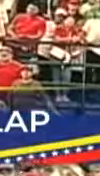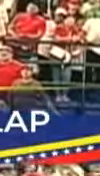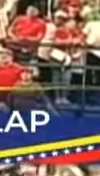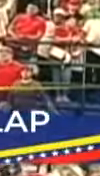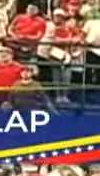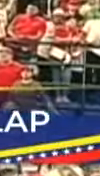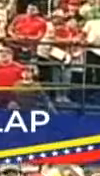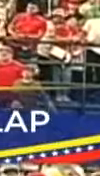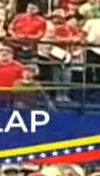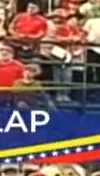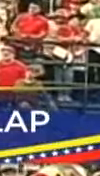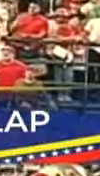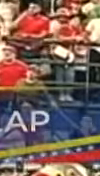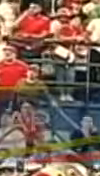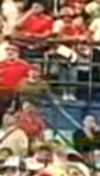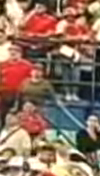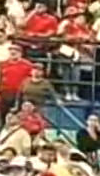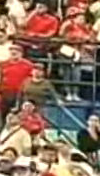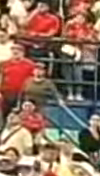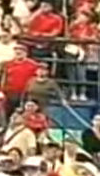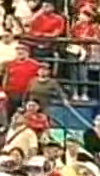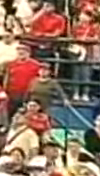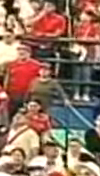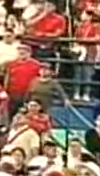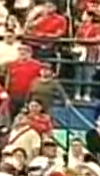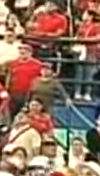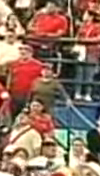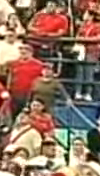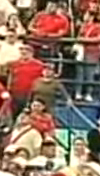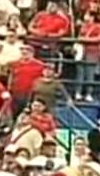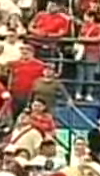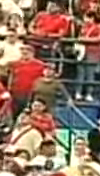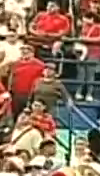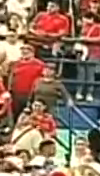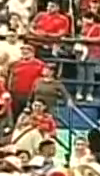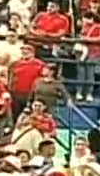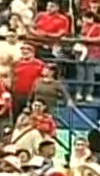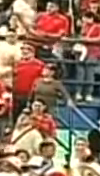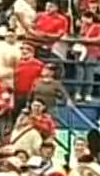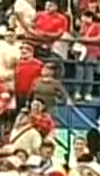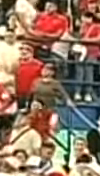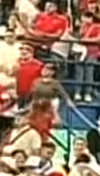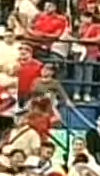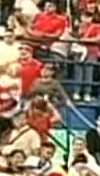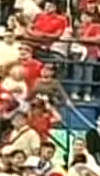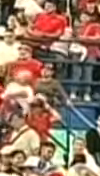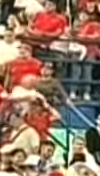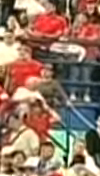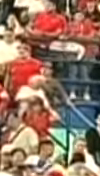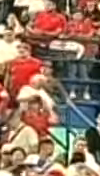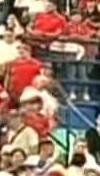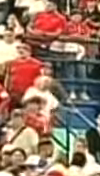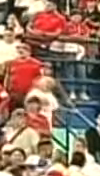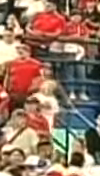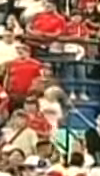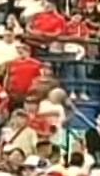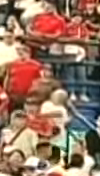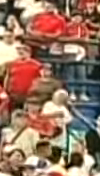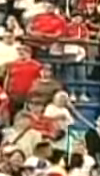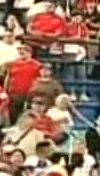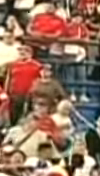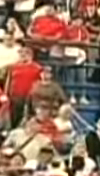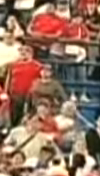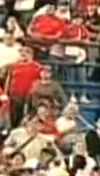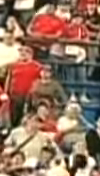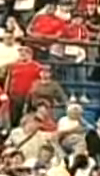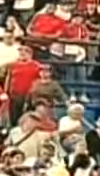Moros ha ordenado que en 60 días garantizar la carne y el pollo enlatado y además seguir creciendo en la